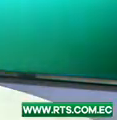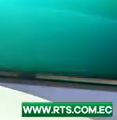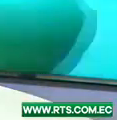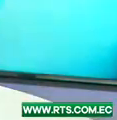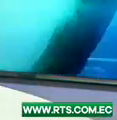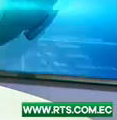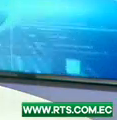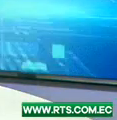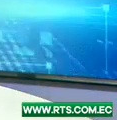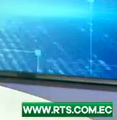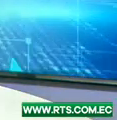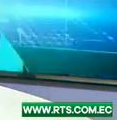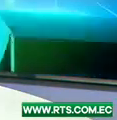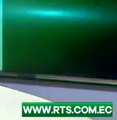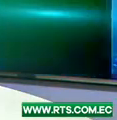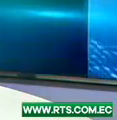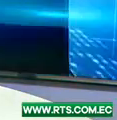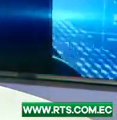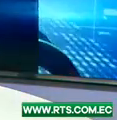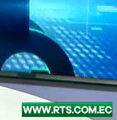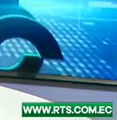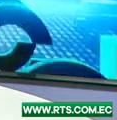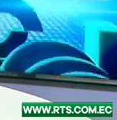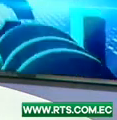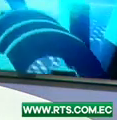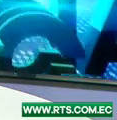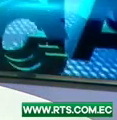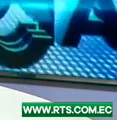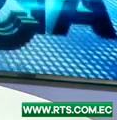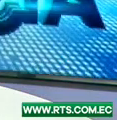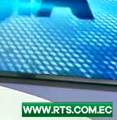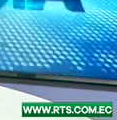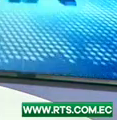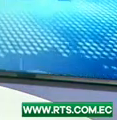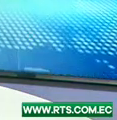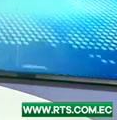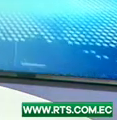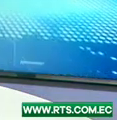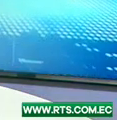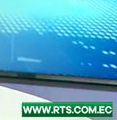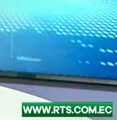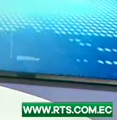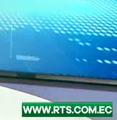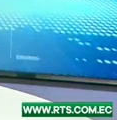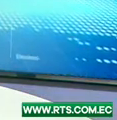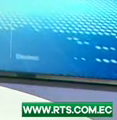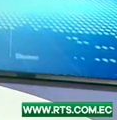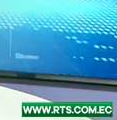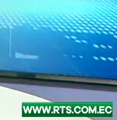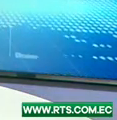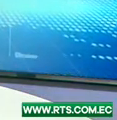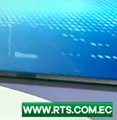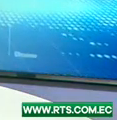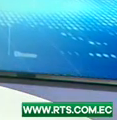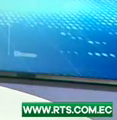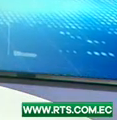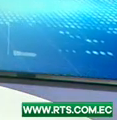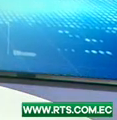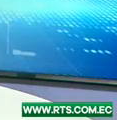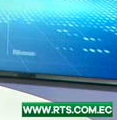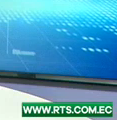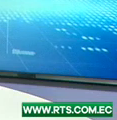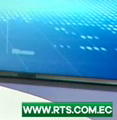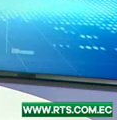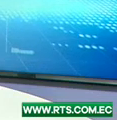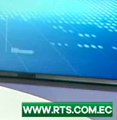la ministra de gobierno maría paula romo presidió la reunión de gobernadores del país que se desarrolló en cuenca donde se refirió a